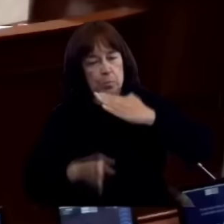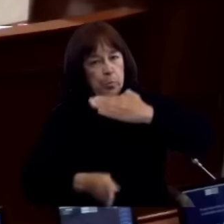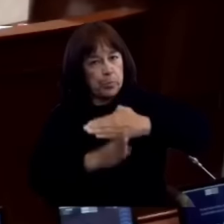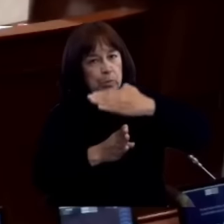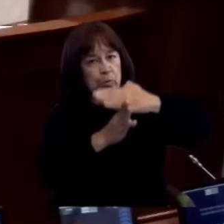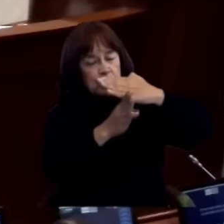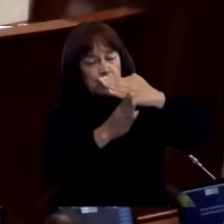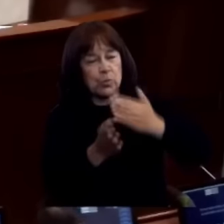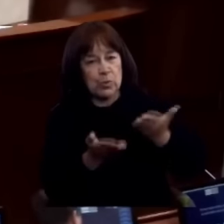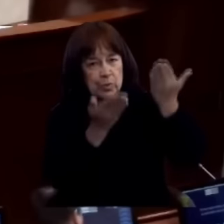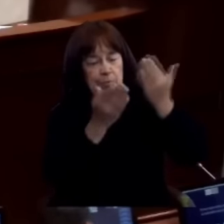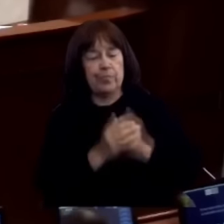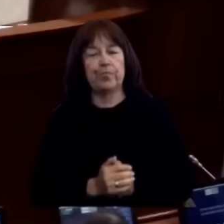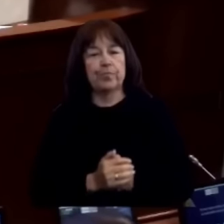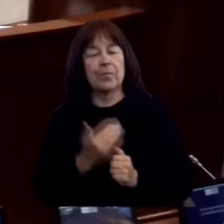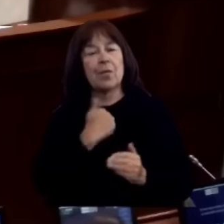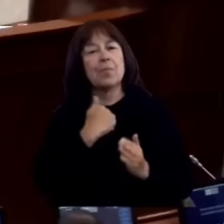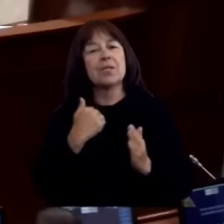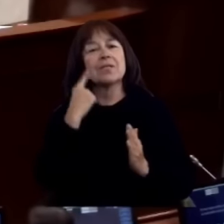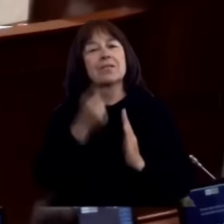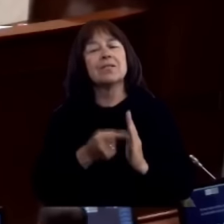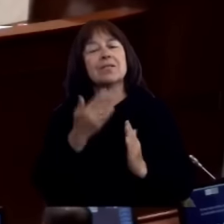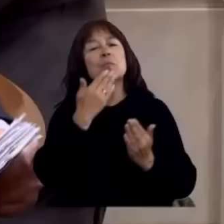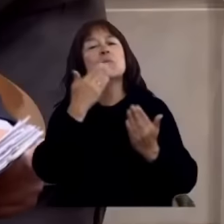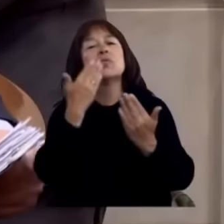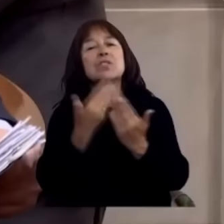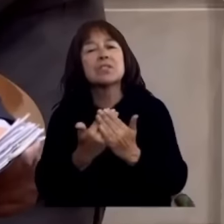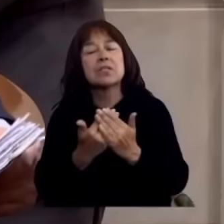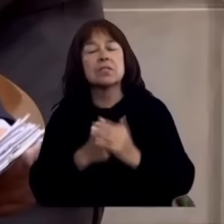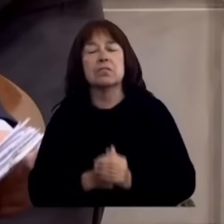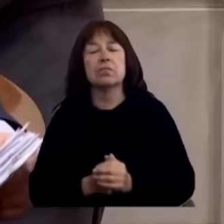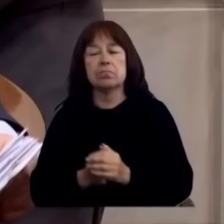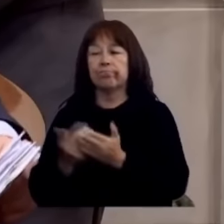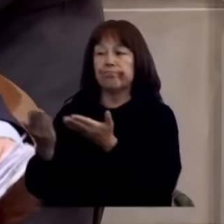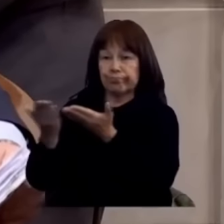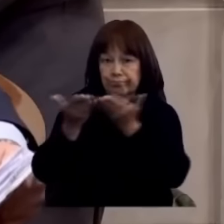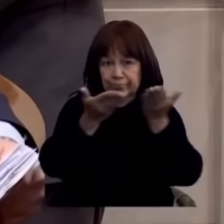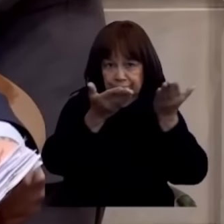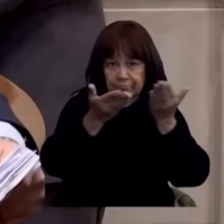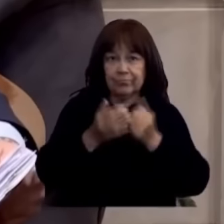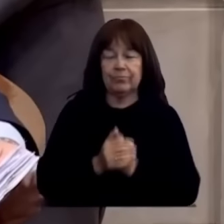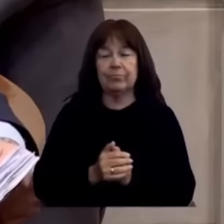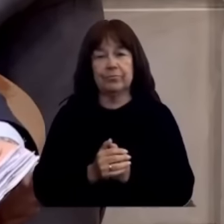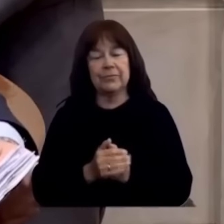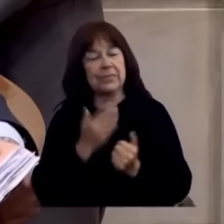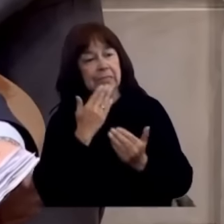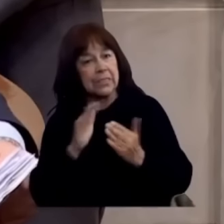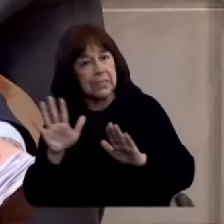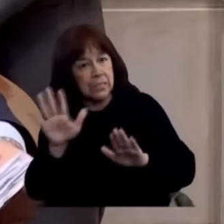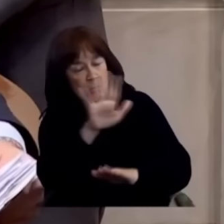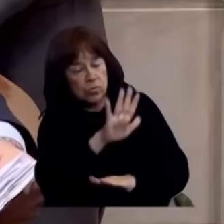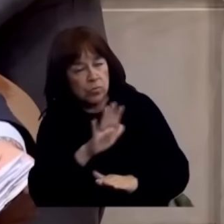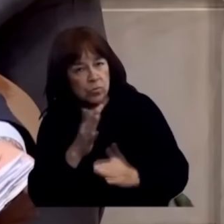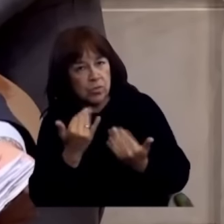de la palabra. Presidente, muchas gracias. Adelante. Presidente, yo le agradezco mucho que ustedes hayan